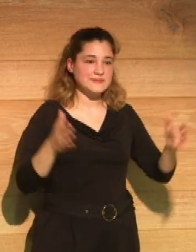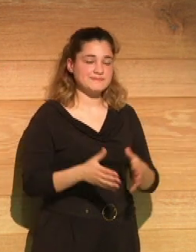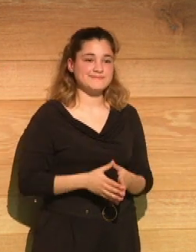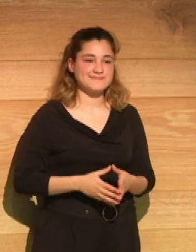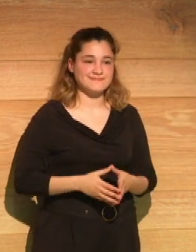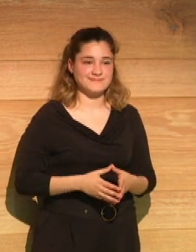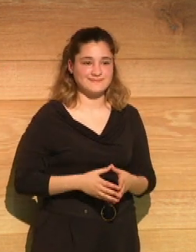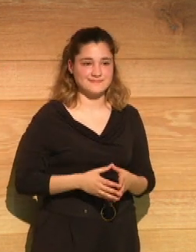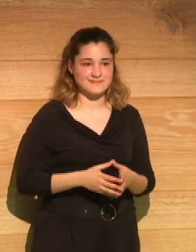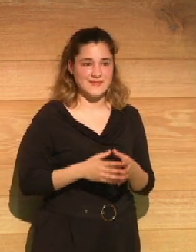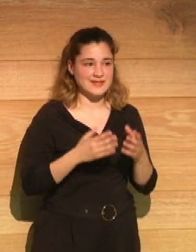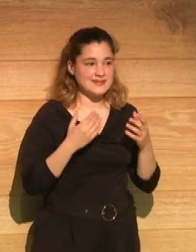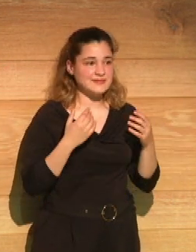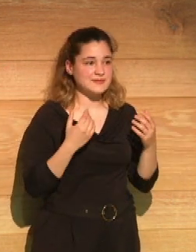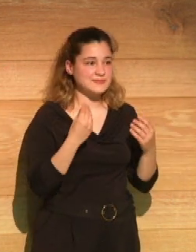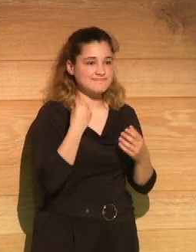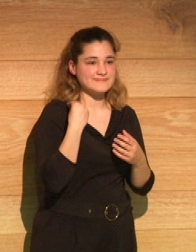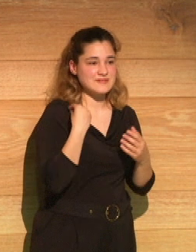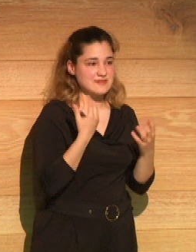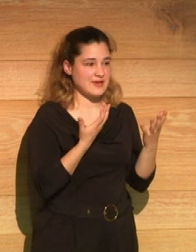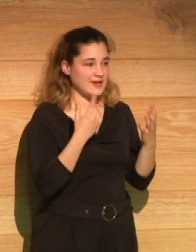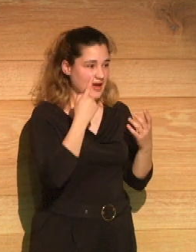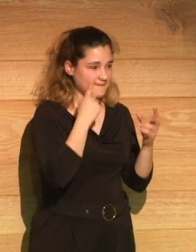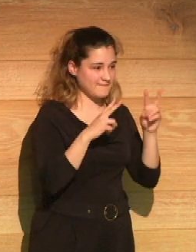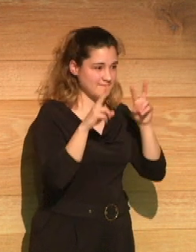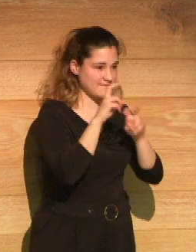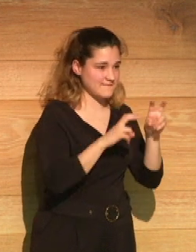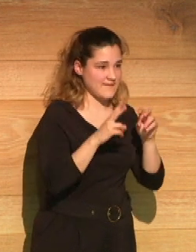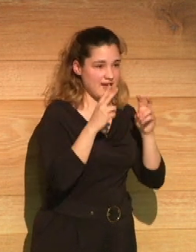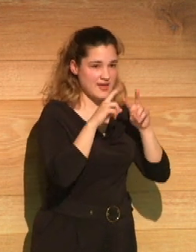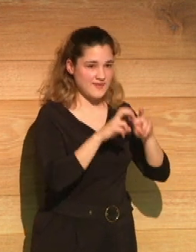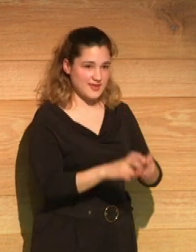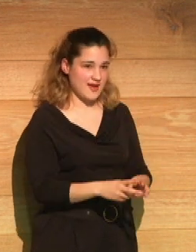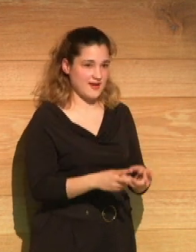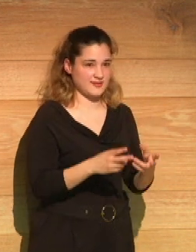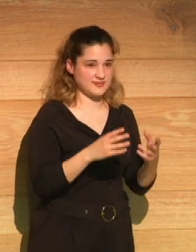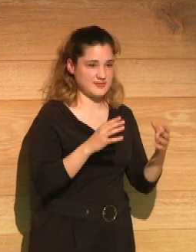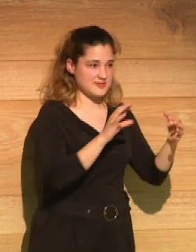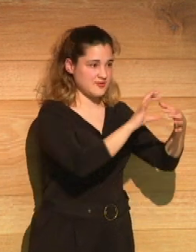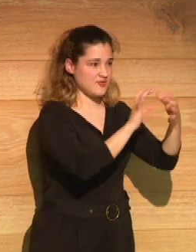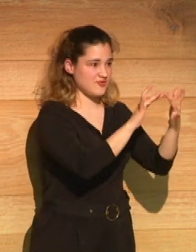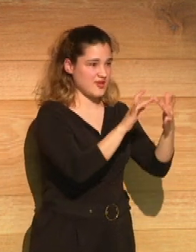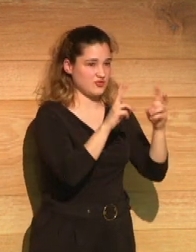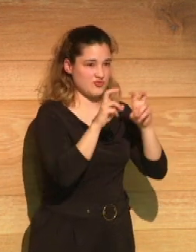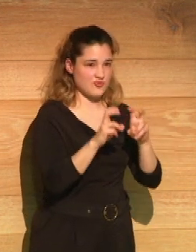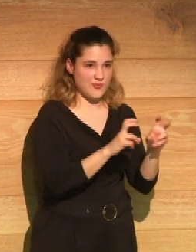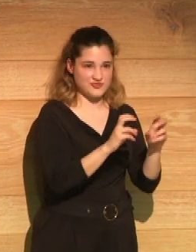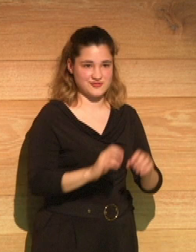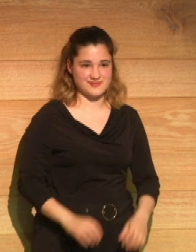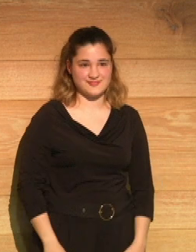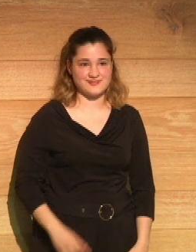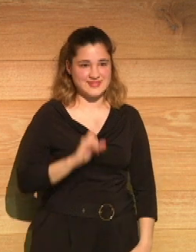a explorar otras vías de poder trabajar, nos llama a explorar nuevas alianzas. A ver, la siguiente, por